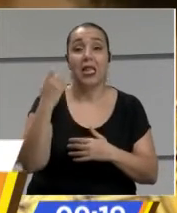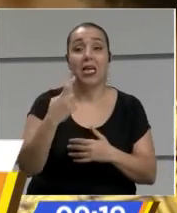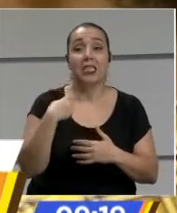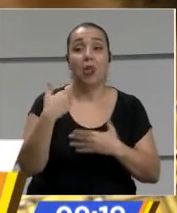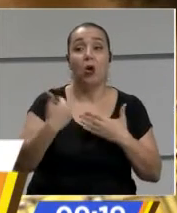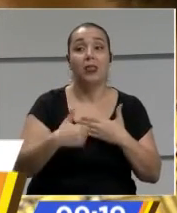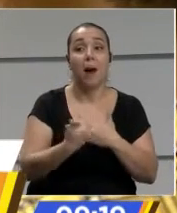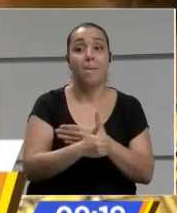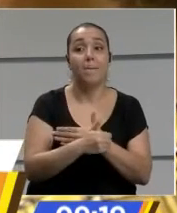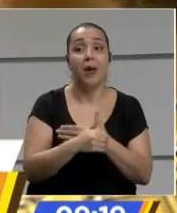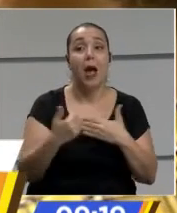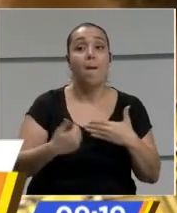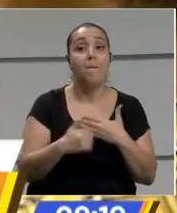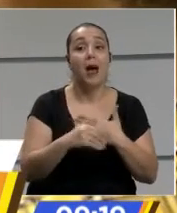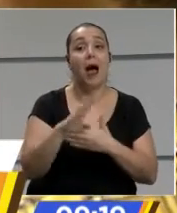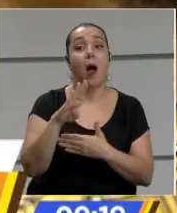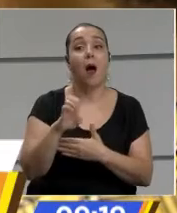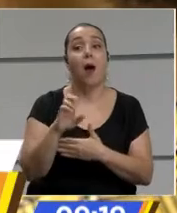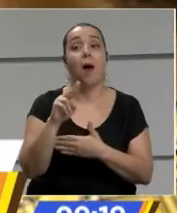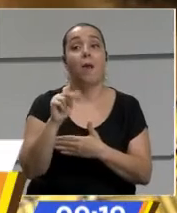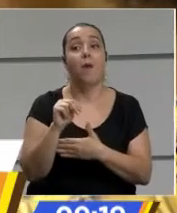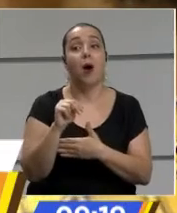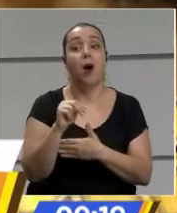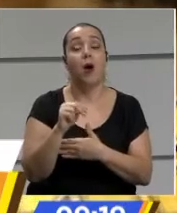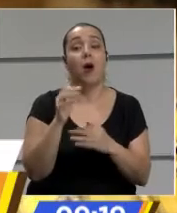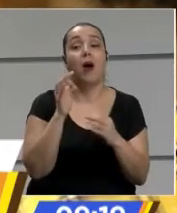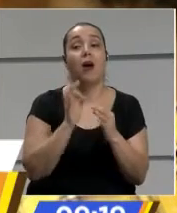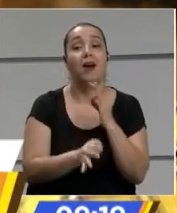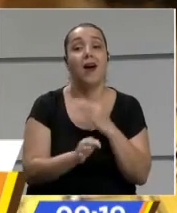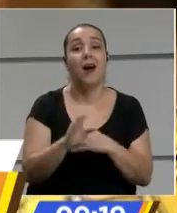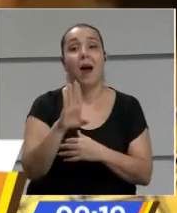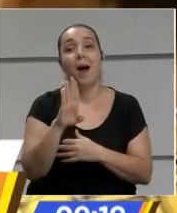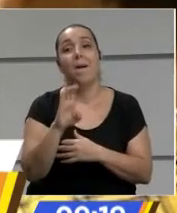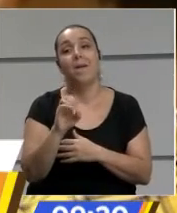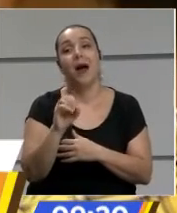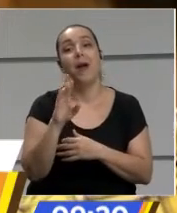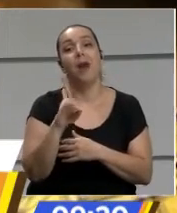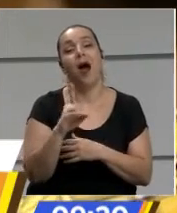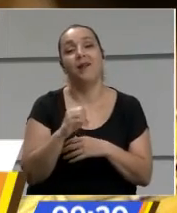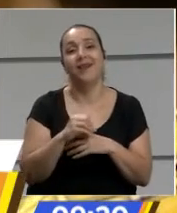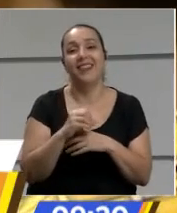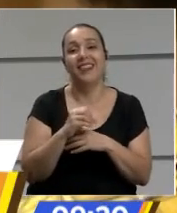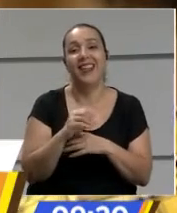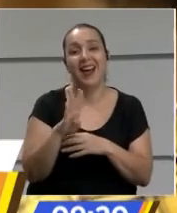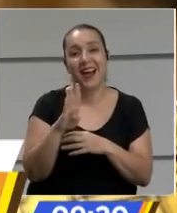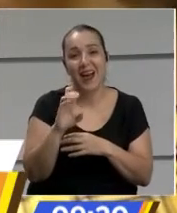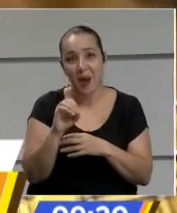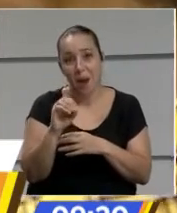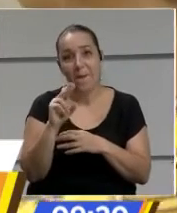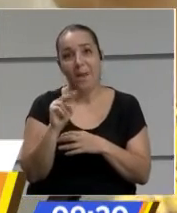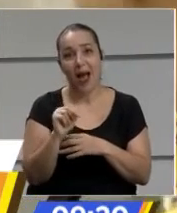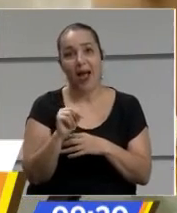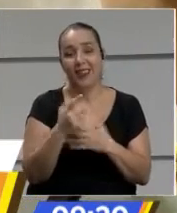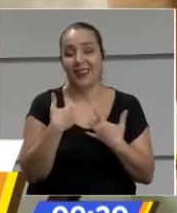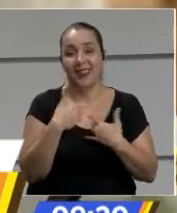el pan no es pan bon, es simplemente bon. Así le decimos. Es bon. Su nombre